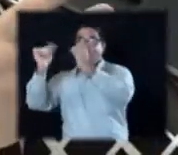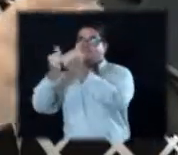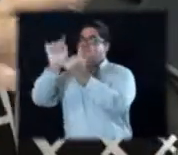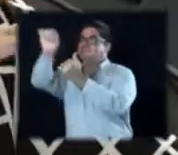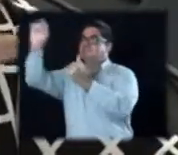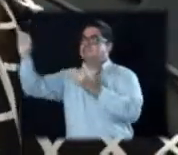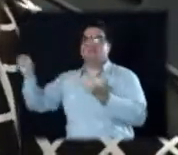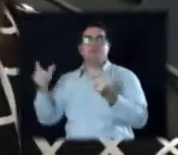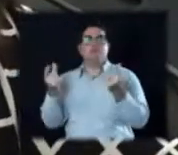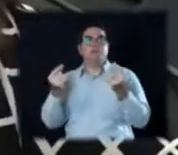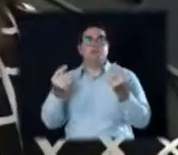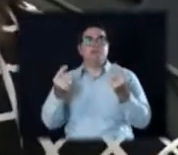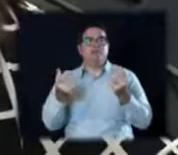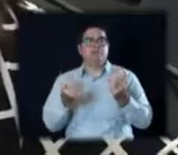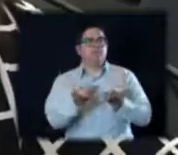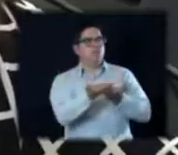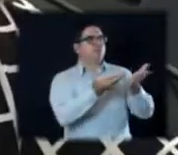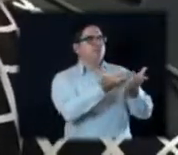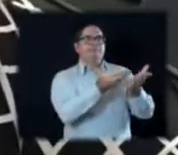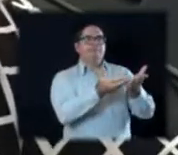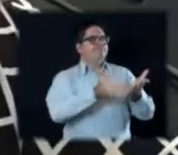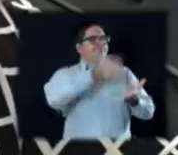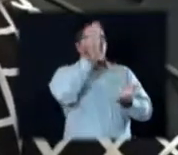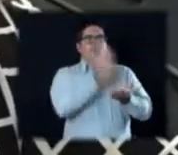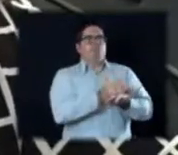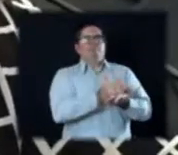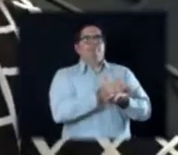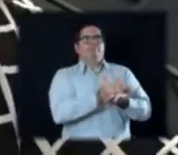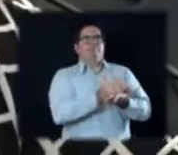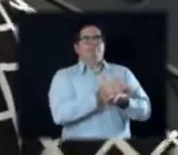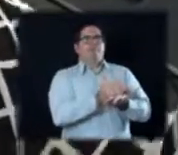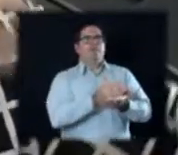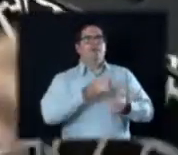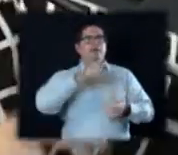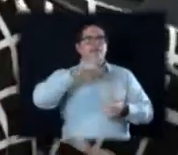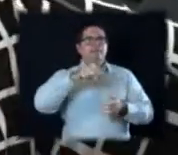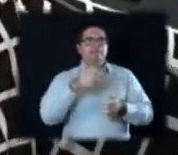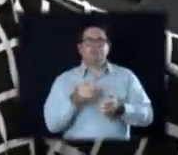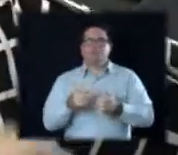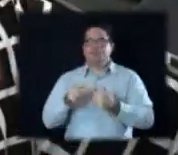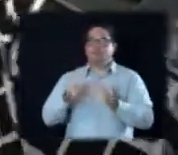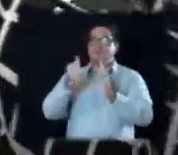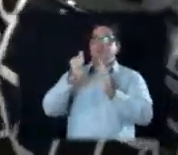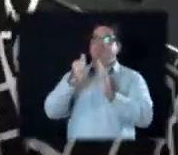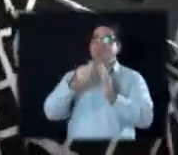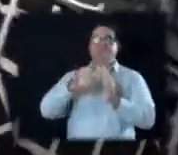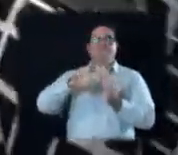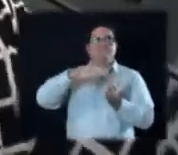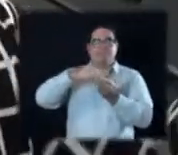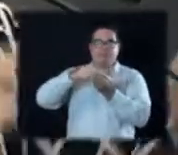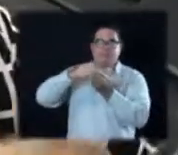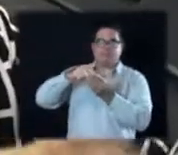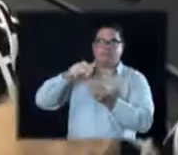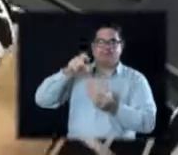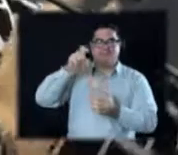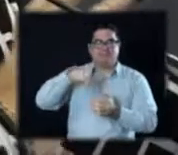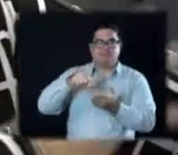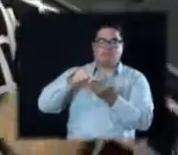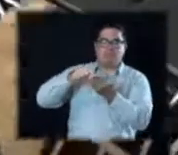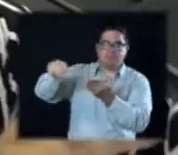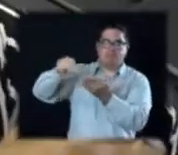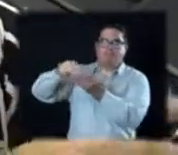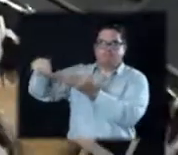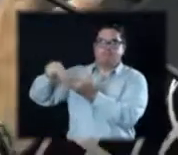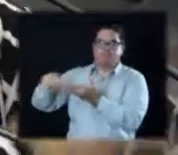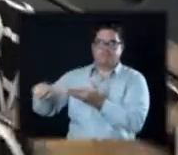hacen las agencias es que cierran el libro y dicen, tengo un excedente en esta cuenta.